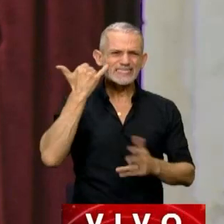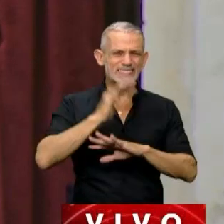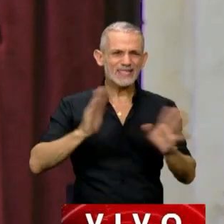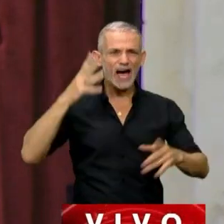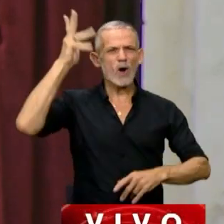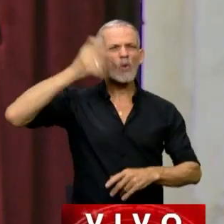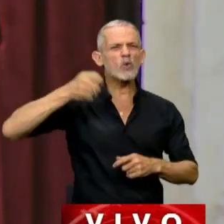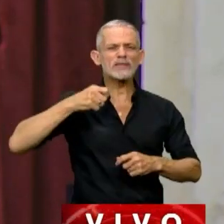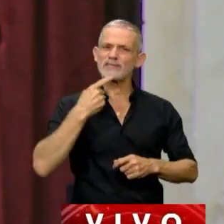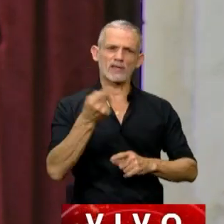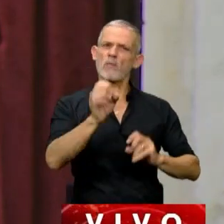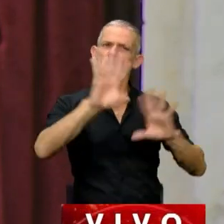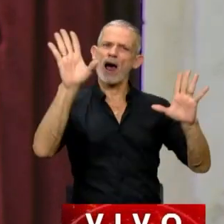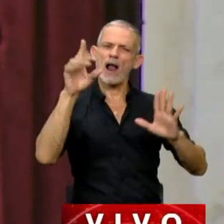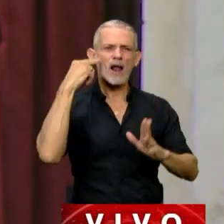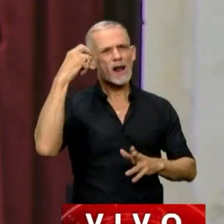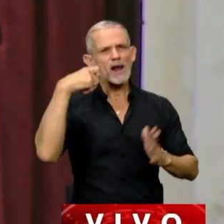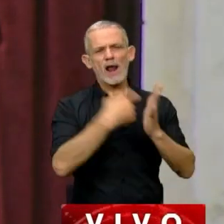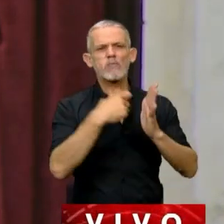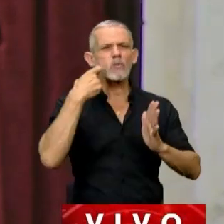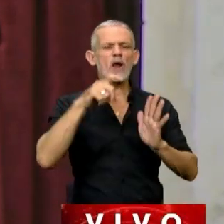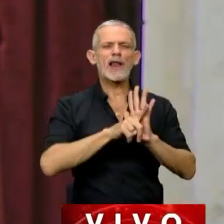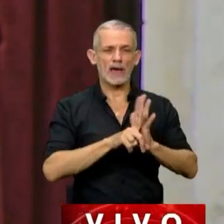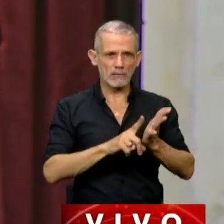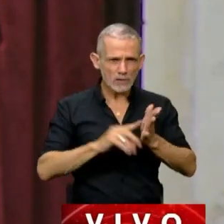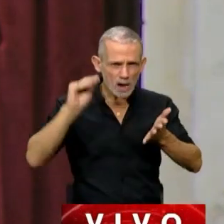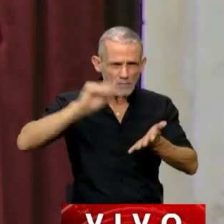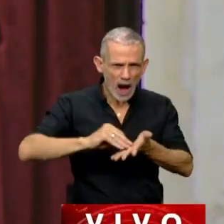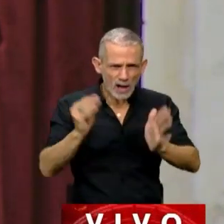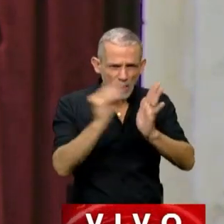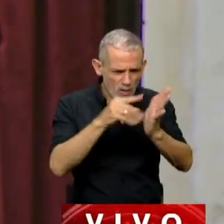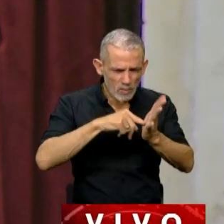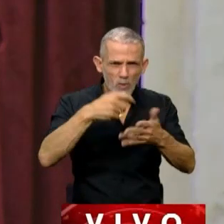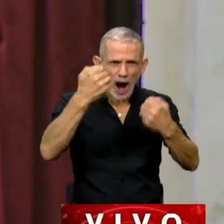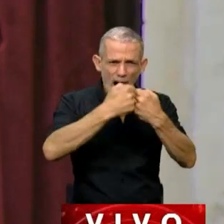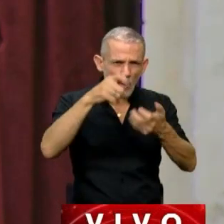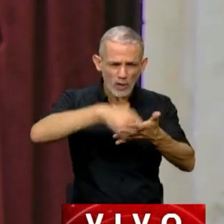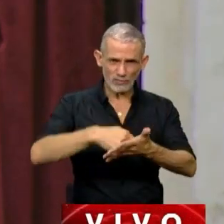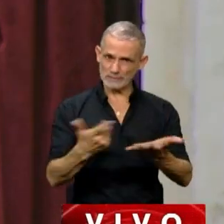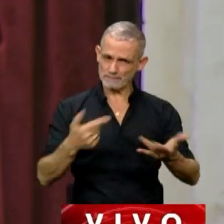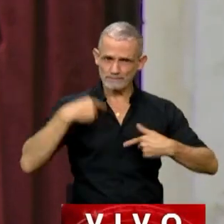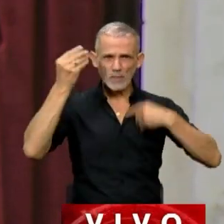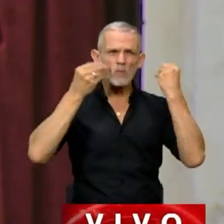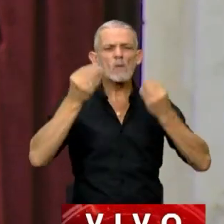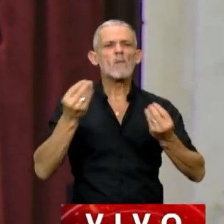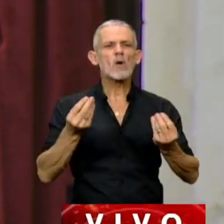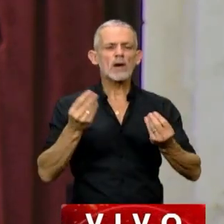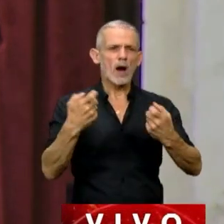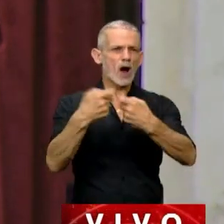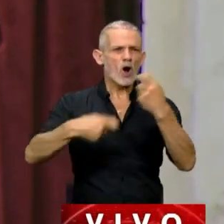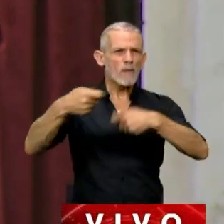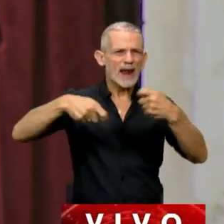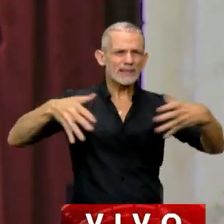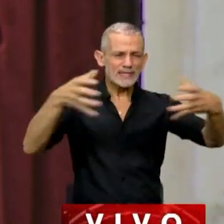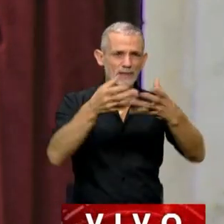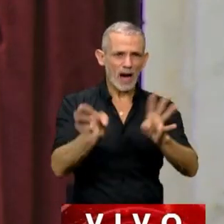expedido la justicia en contra de esto. Sin embargo, seguimos insistiendo, y esto a mí me preocupa porque hay muchas